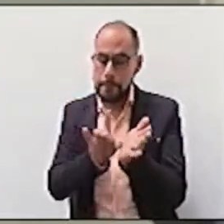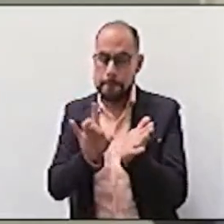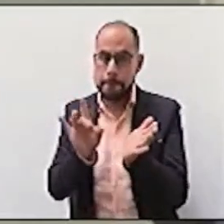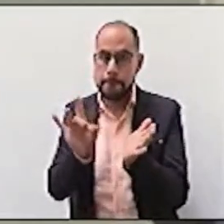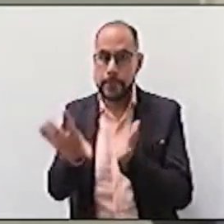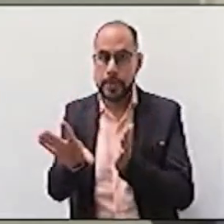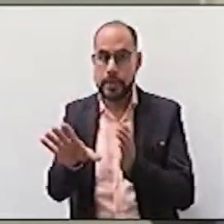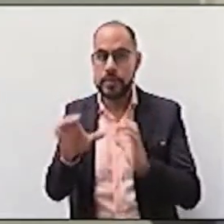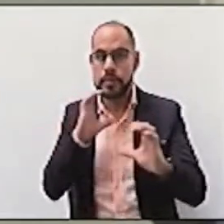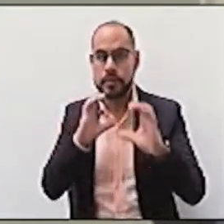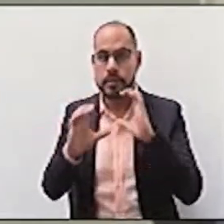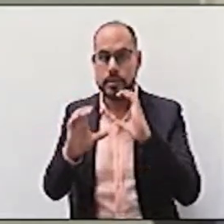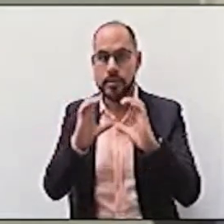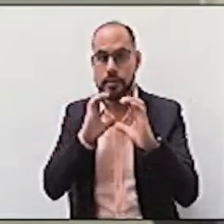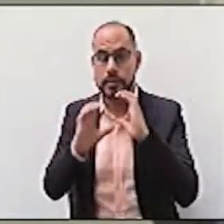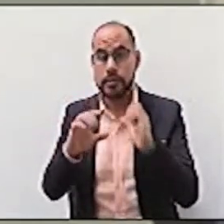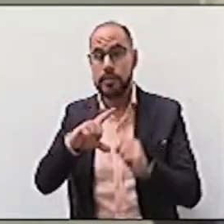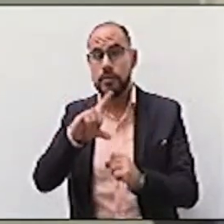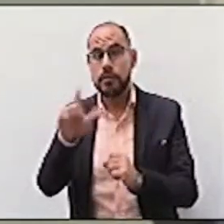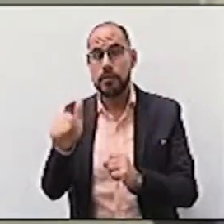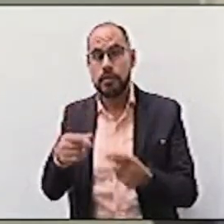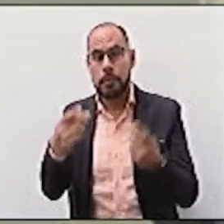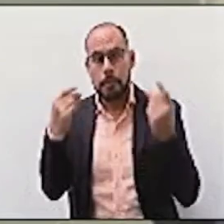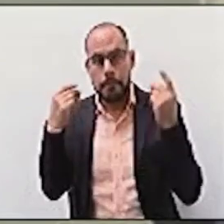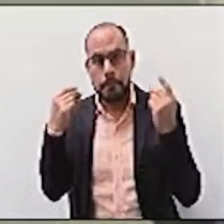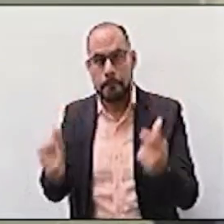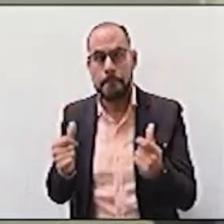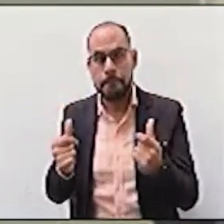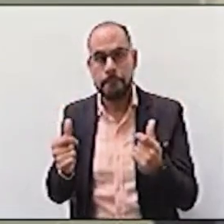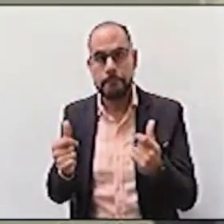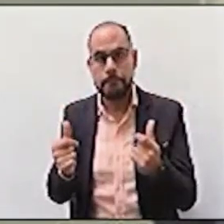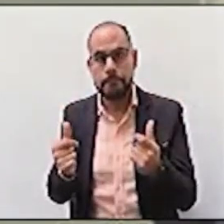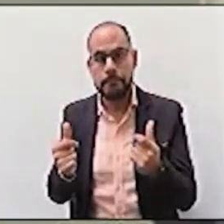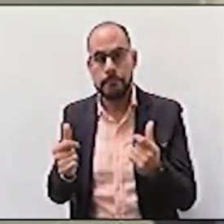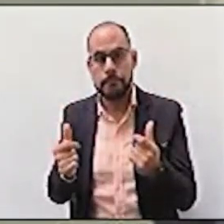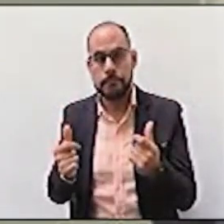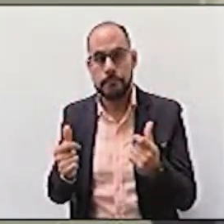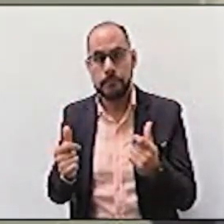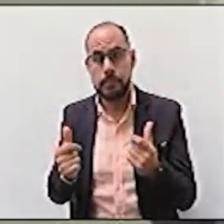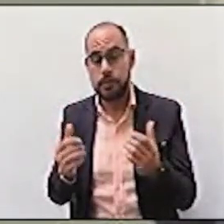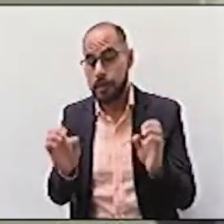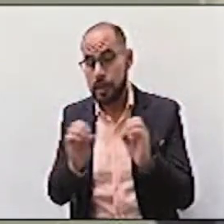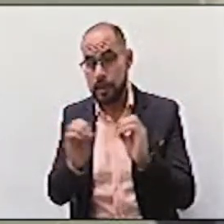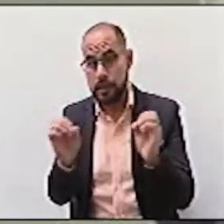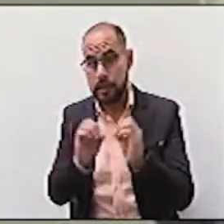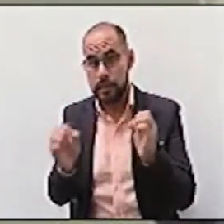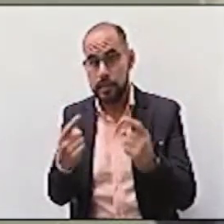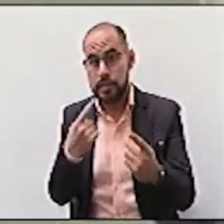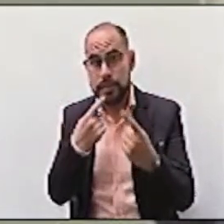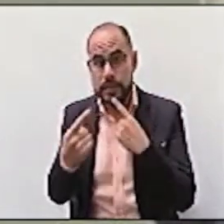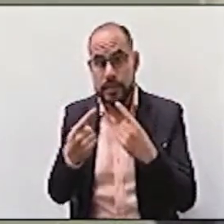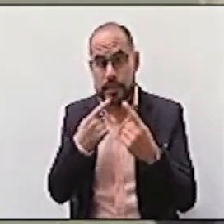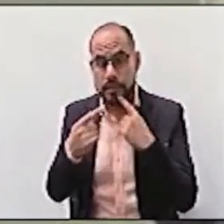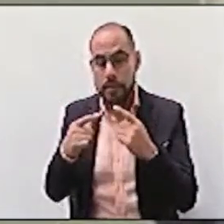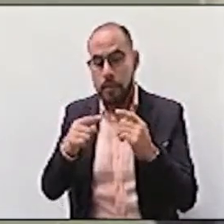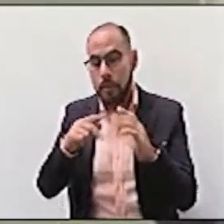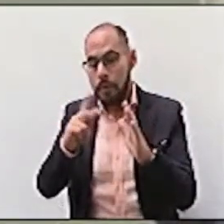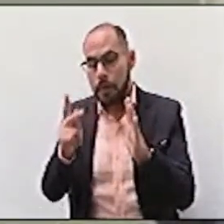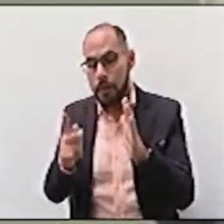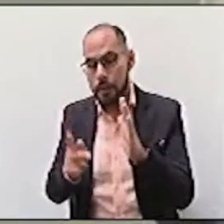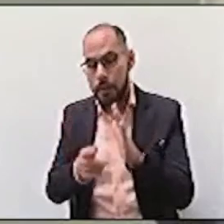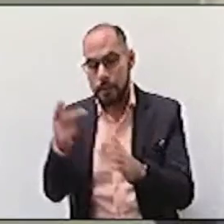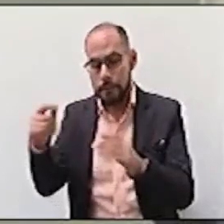y casi de inmediato, a veces hasta sin que mediara sesión alguna, se regresaba